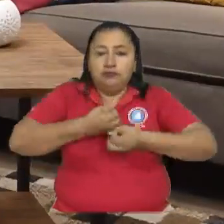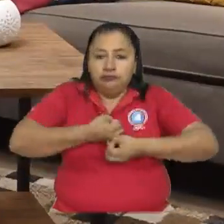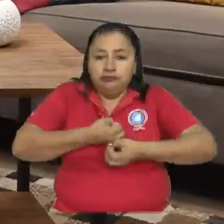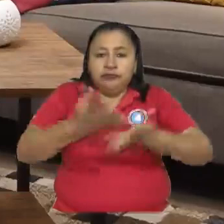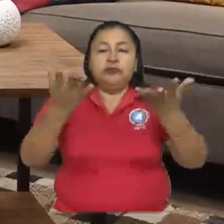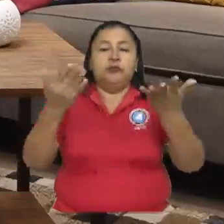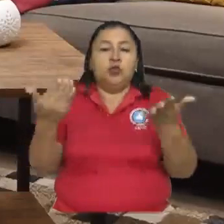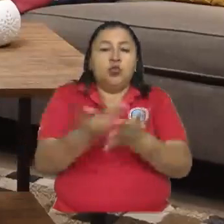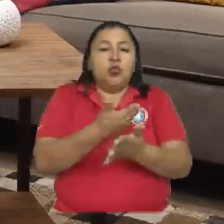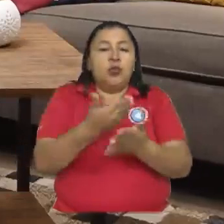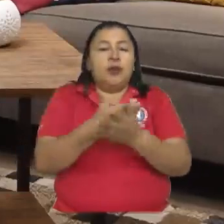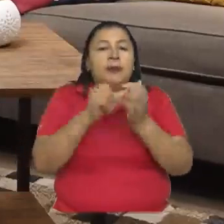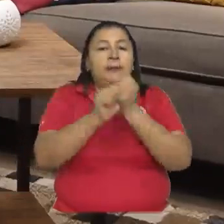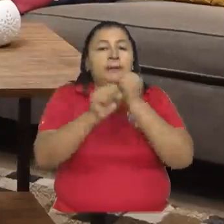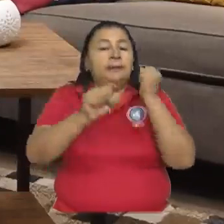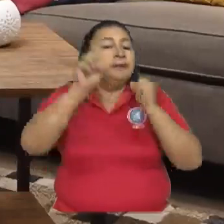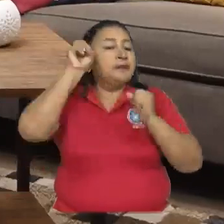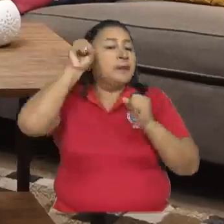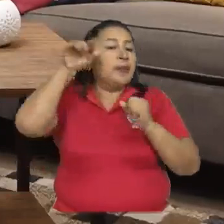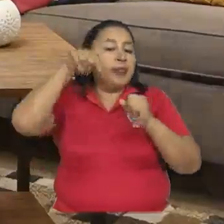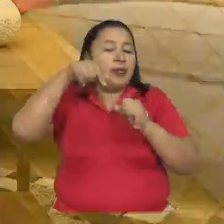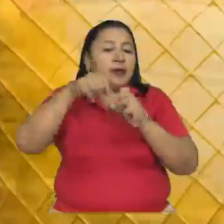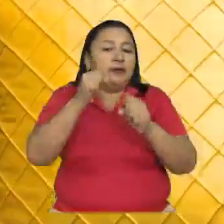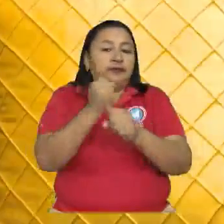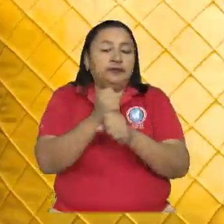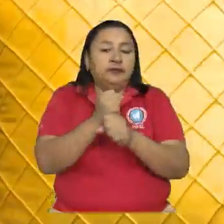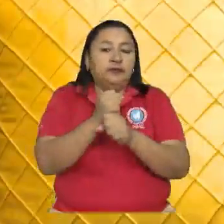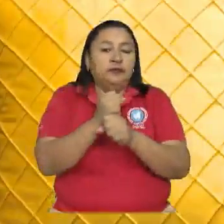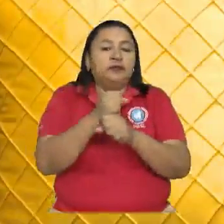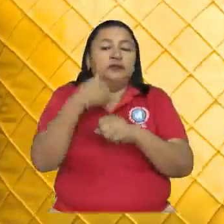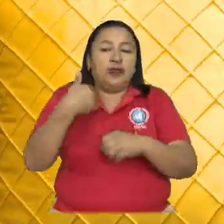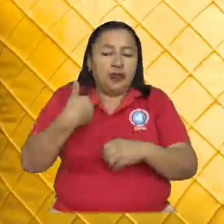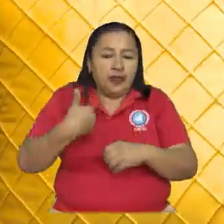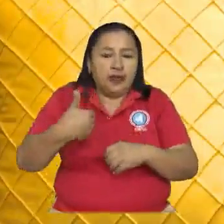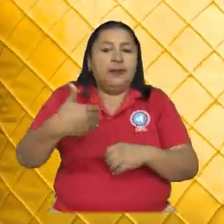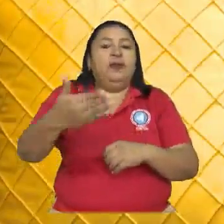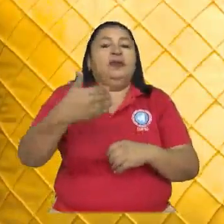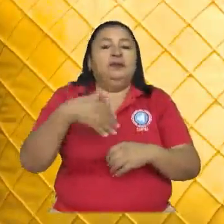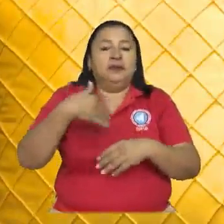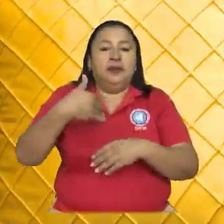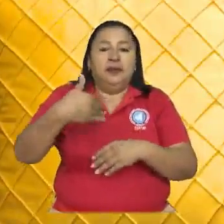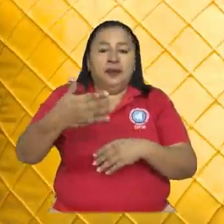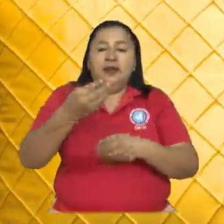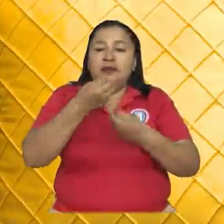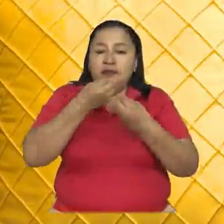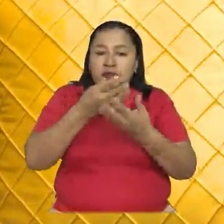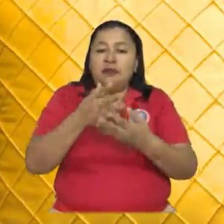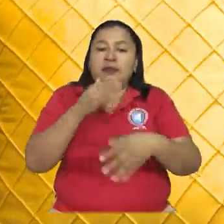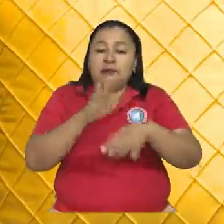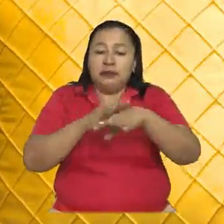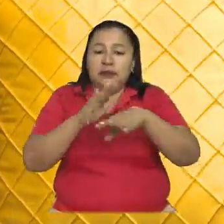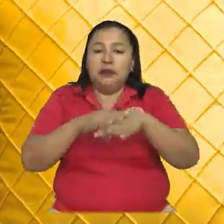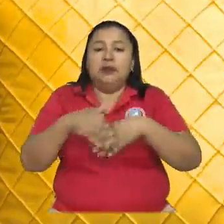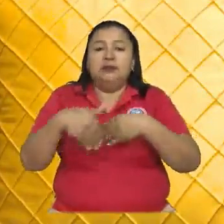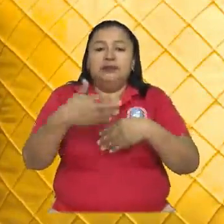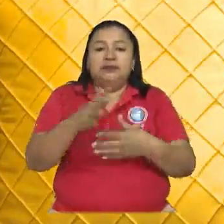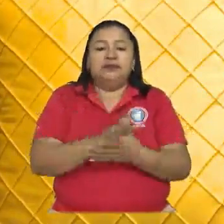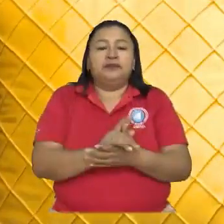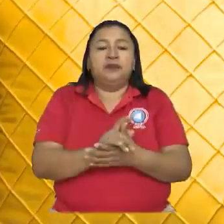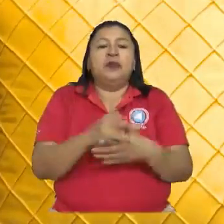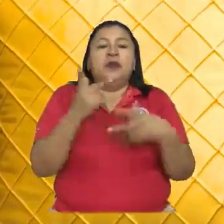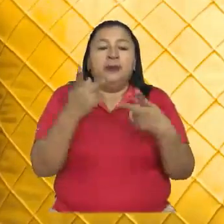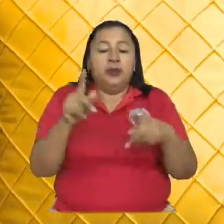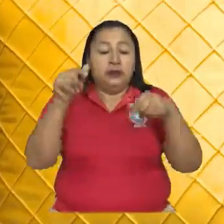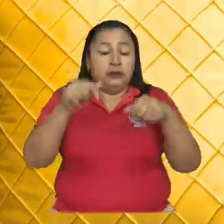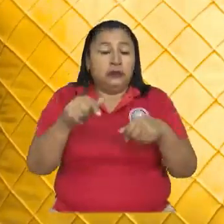campaña turística de este año, que más adelante, okay, claro, que sí, les daremos a conocer. Pero